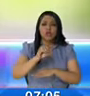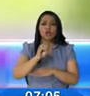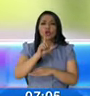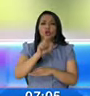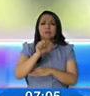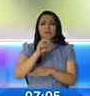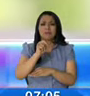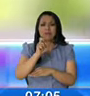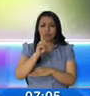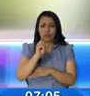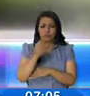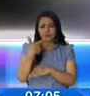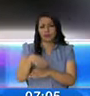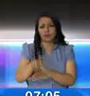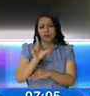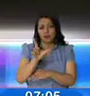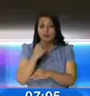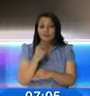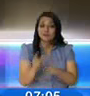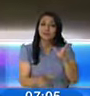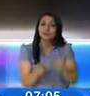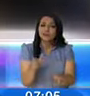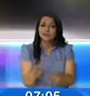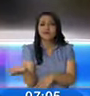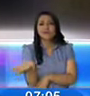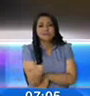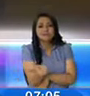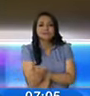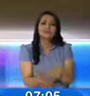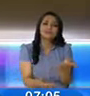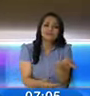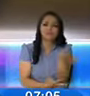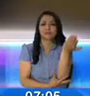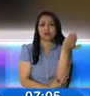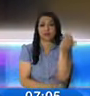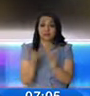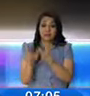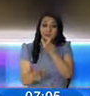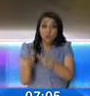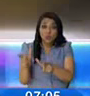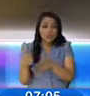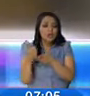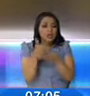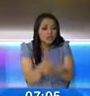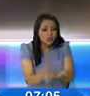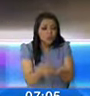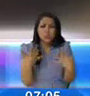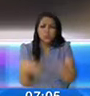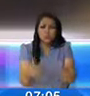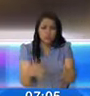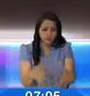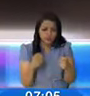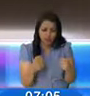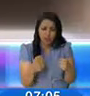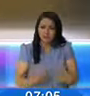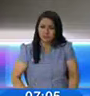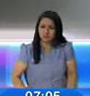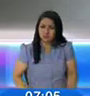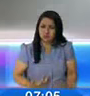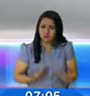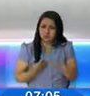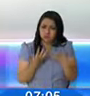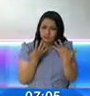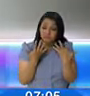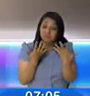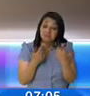de Loja. Según reportes, eran indigentes. Se necesitó la ayuda de varias personas porque el dolor de las quemaduras eran intensas. Se conoce de